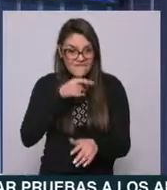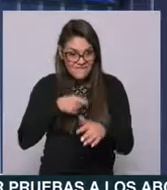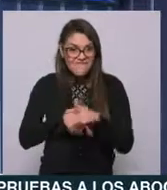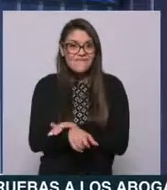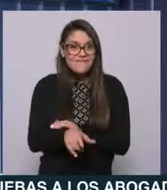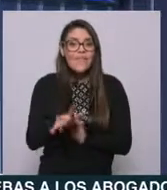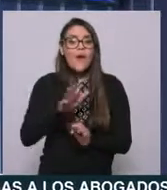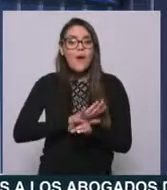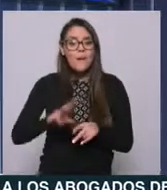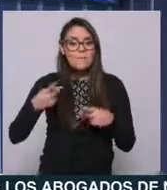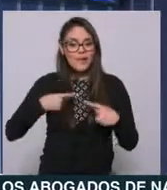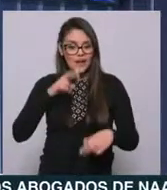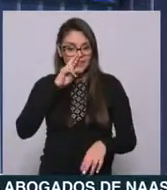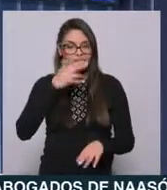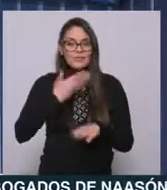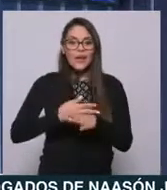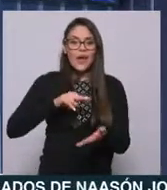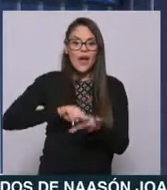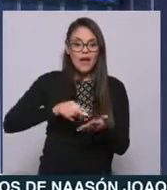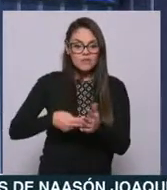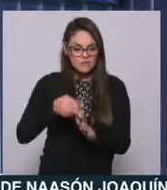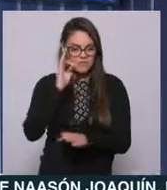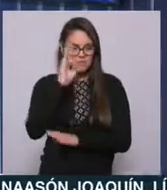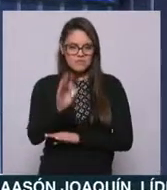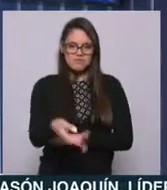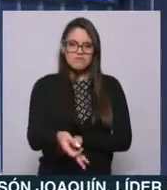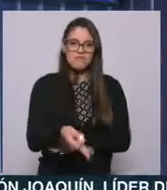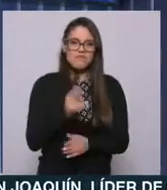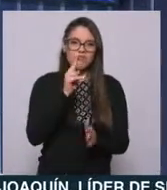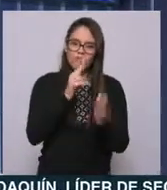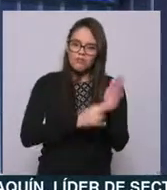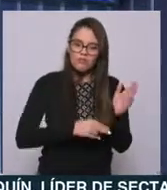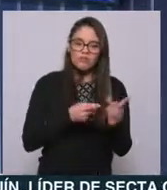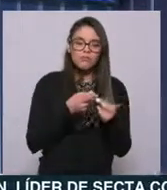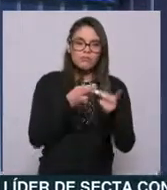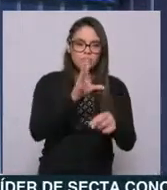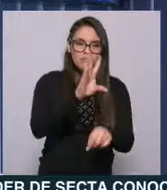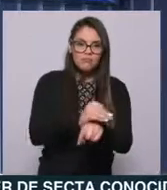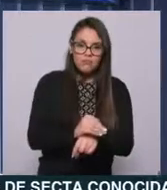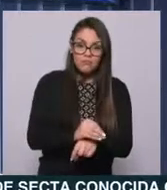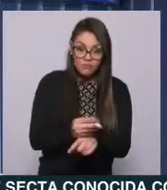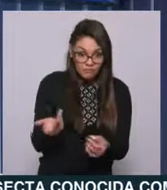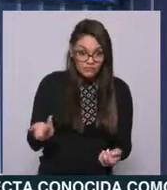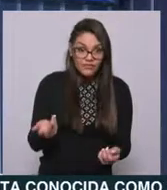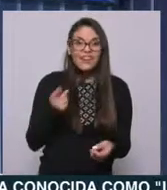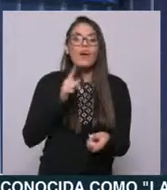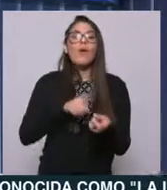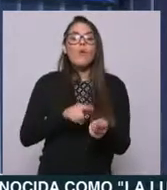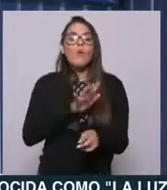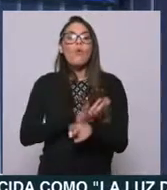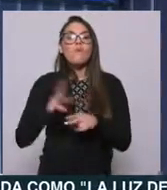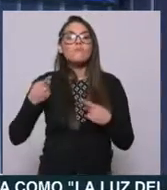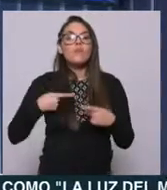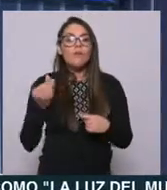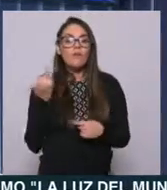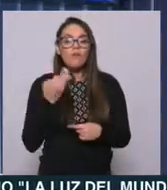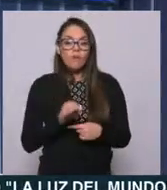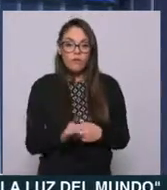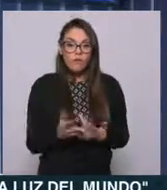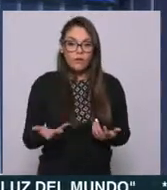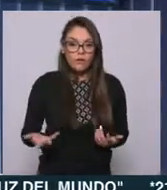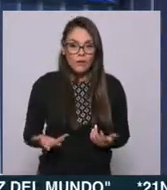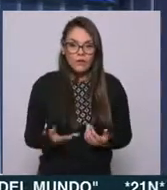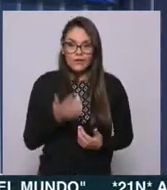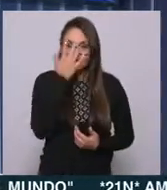arquitecto responsable de obra que firmó el documento en el que daba fe de que el edificio se había construido de acuerdo